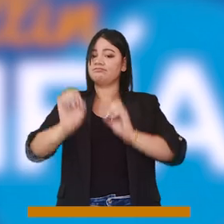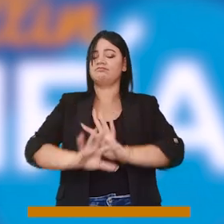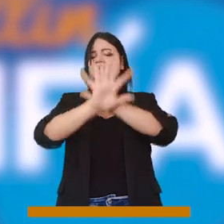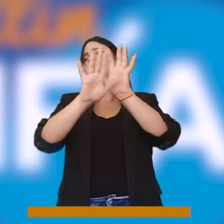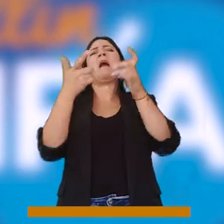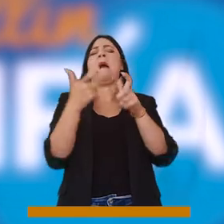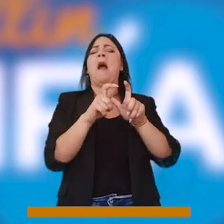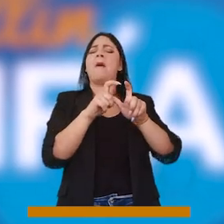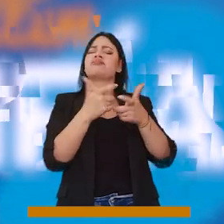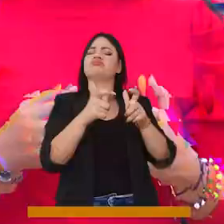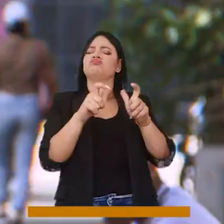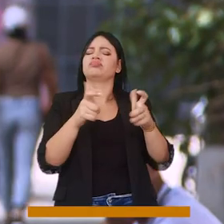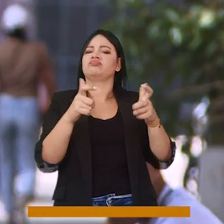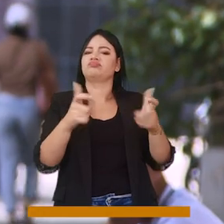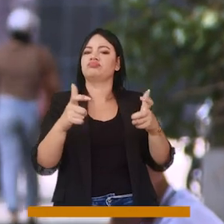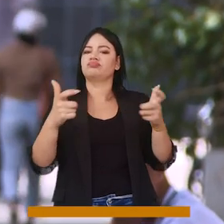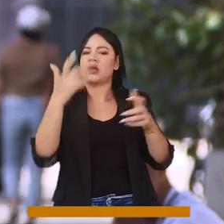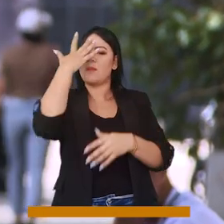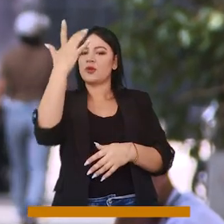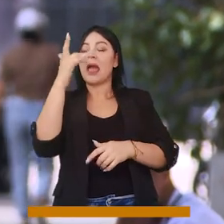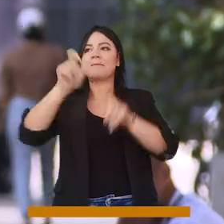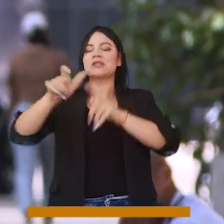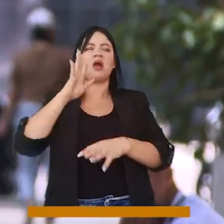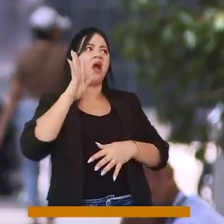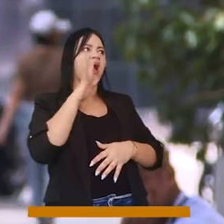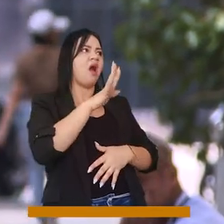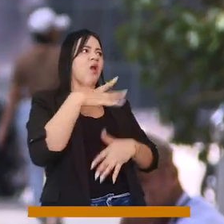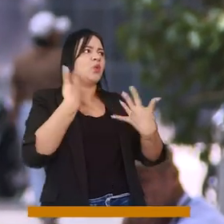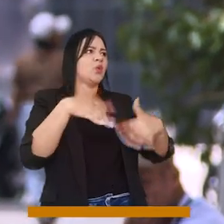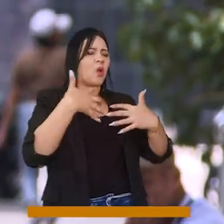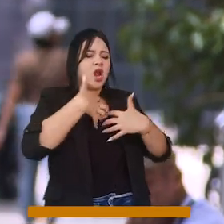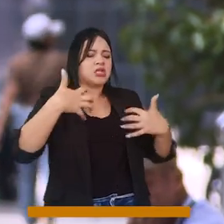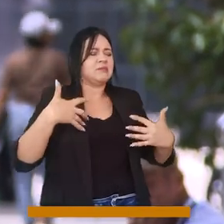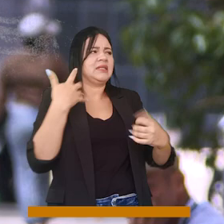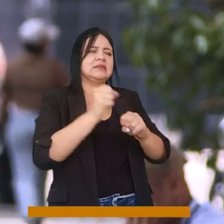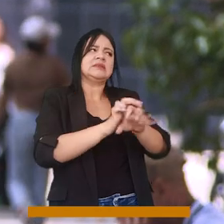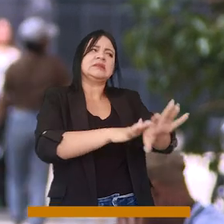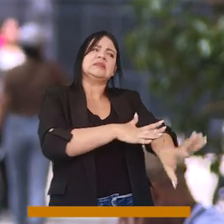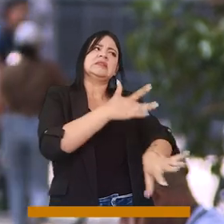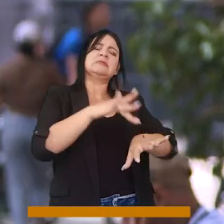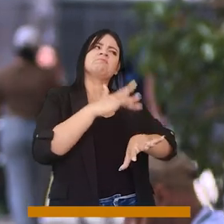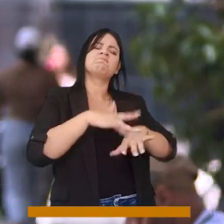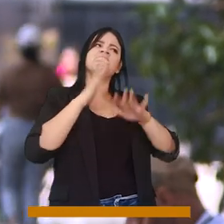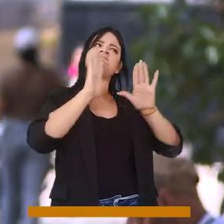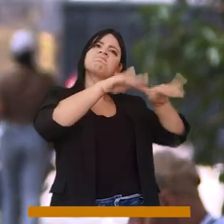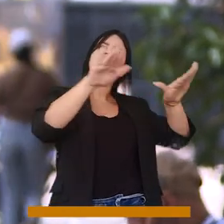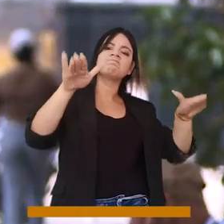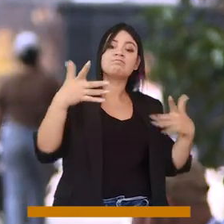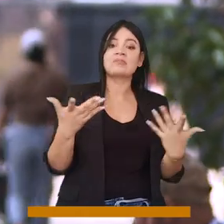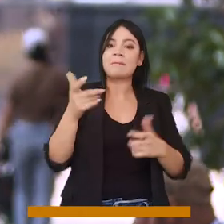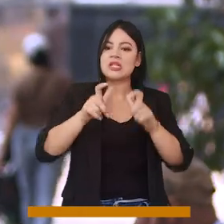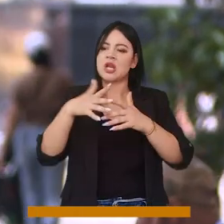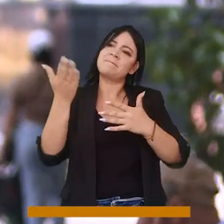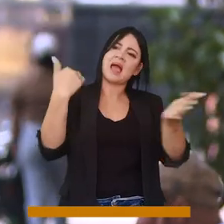el aumento viene siendo porque ya somos más sensibles respecto a la tenencia de los animales, ya hay más